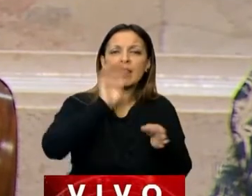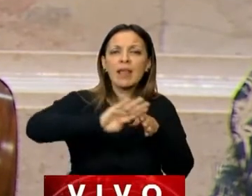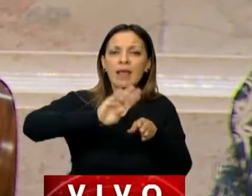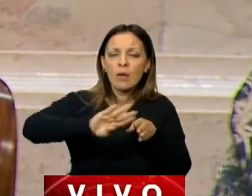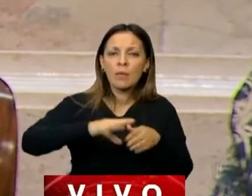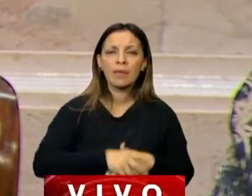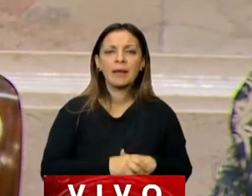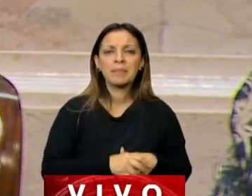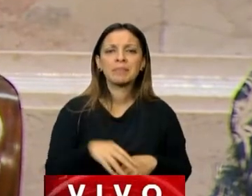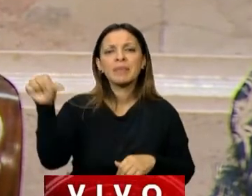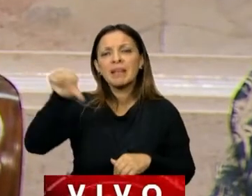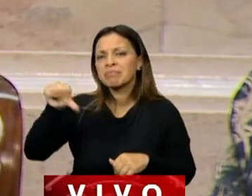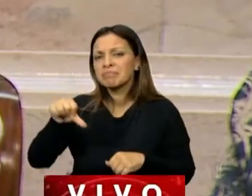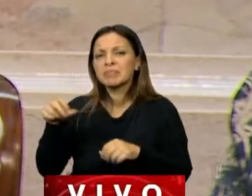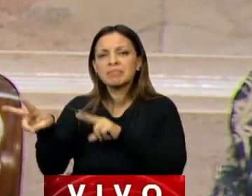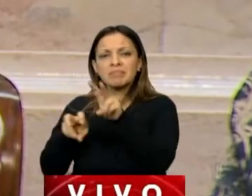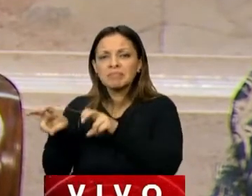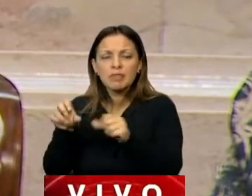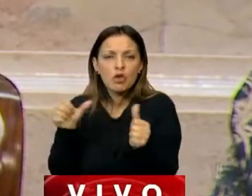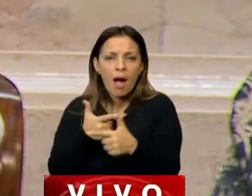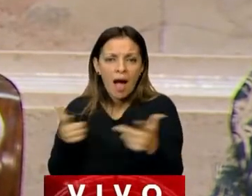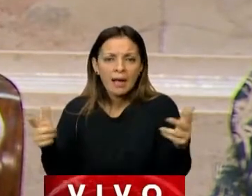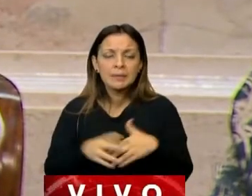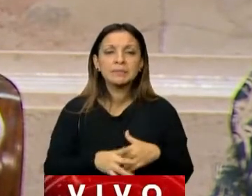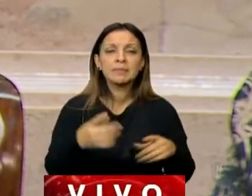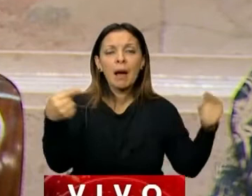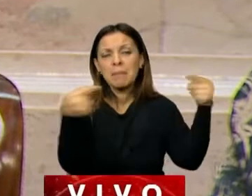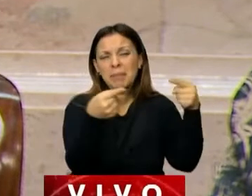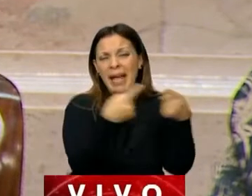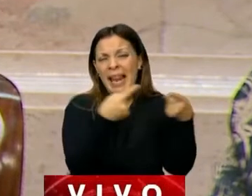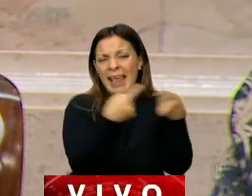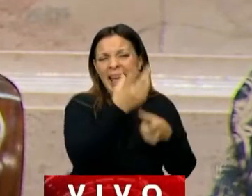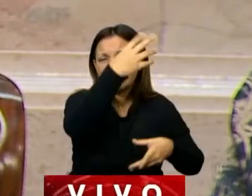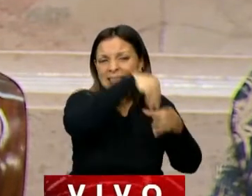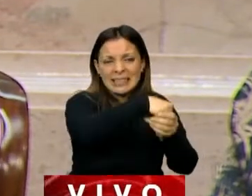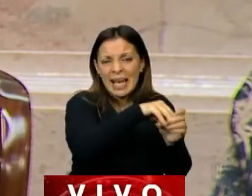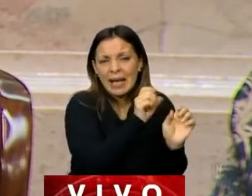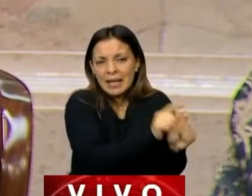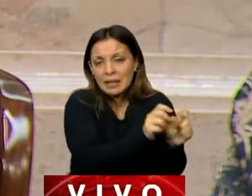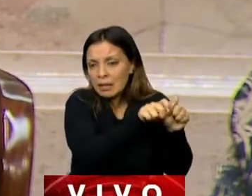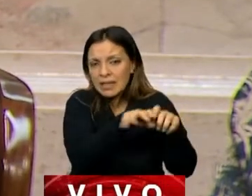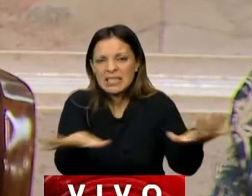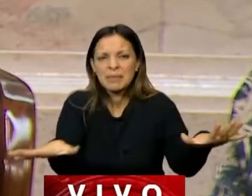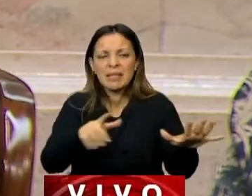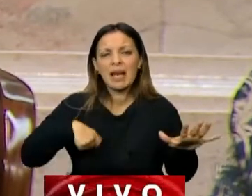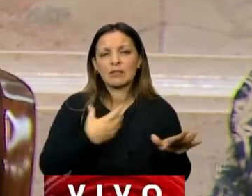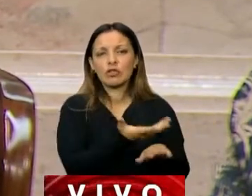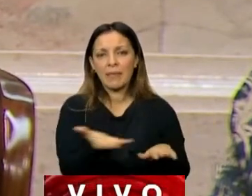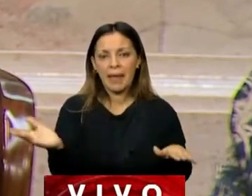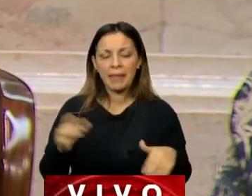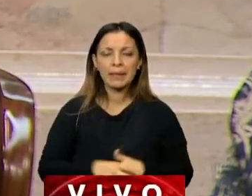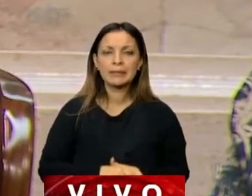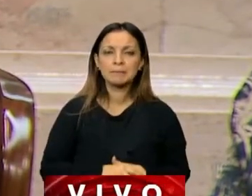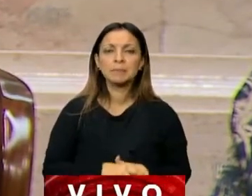deuda, déficit, internas partidarias que se la llevan a la sociedad. Y mire, presidente,